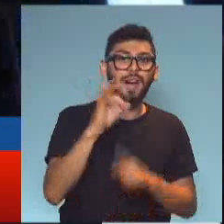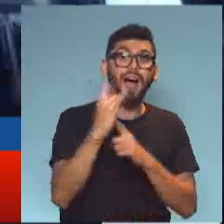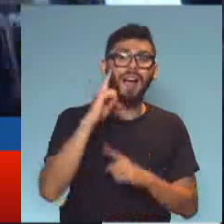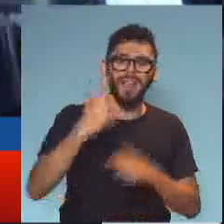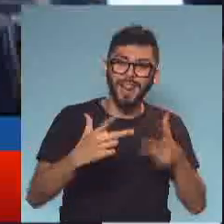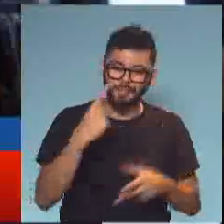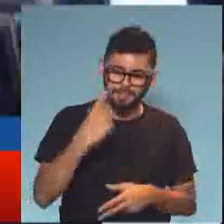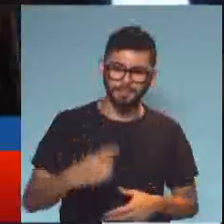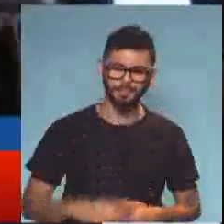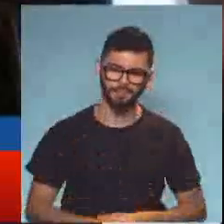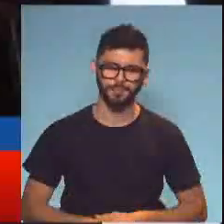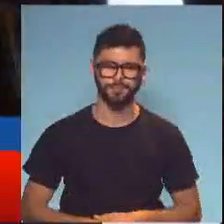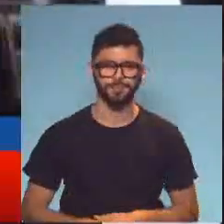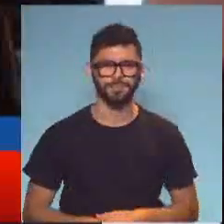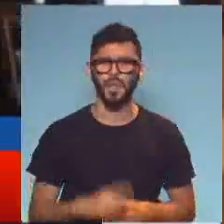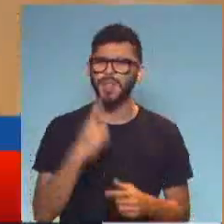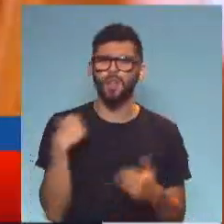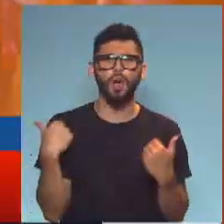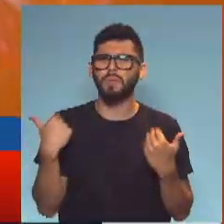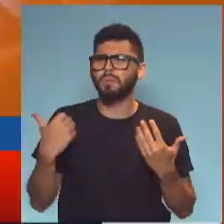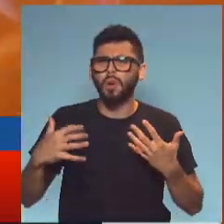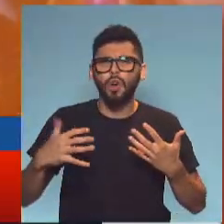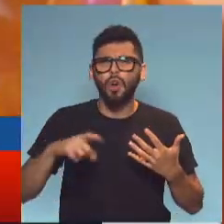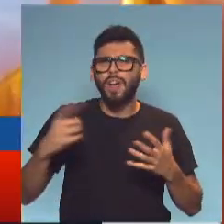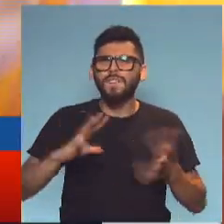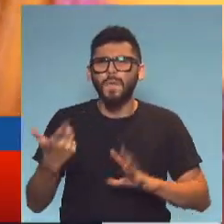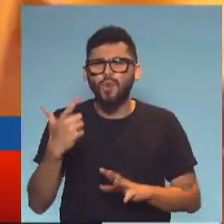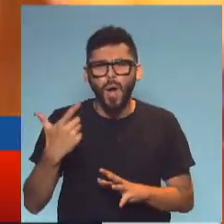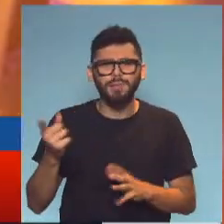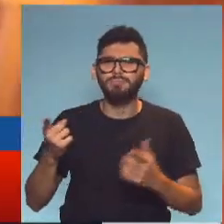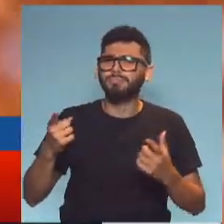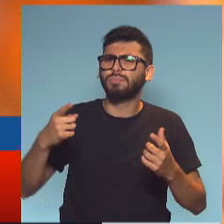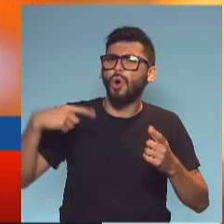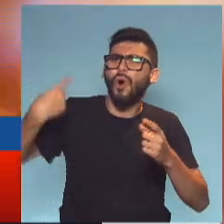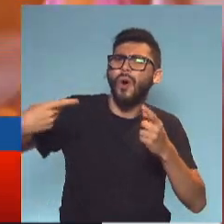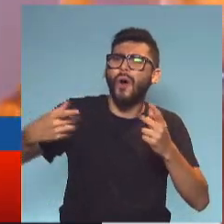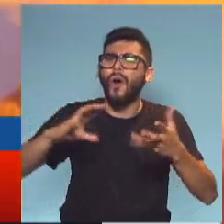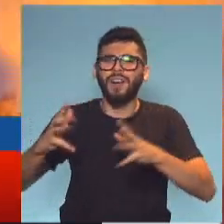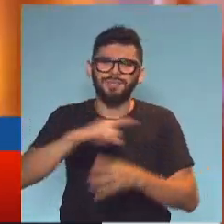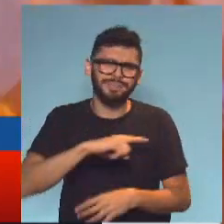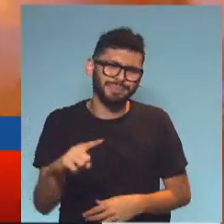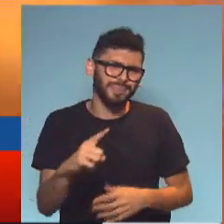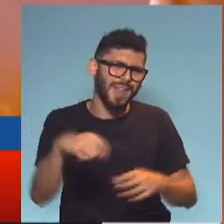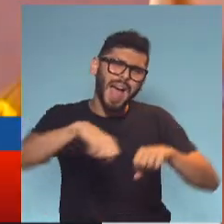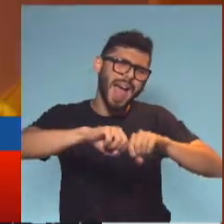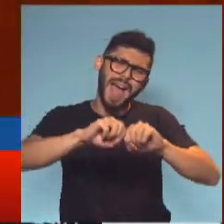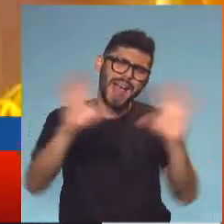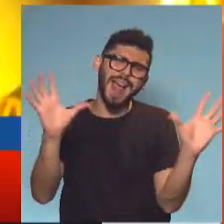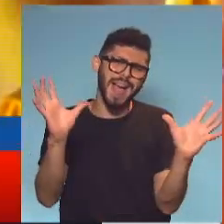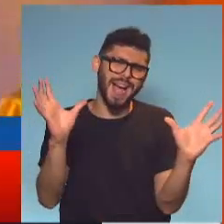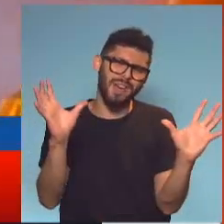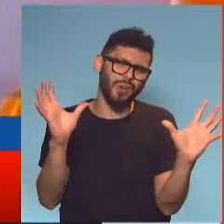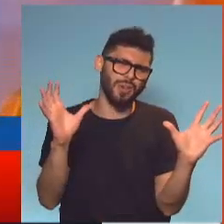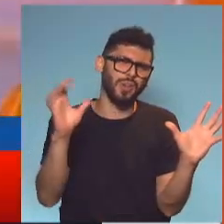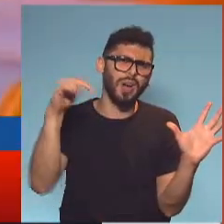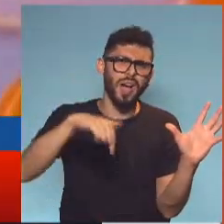Es que no hay posibilidades, es que no tienen nuevos cuadros. Ha quedado clarísimo que aquí hay cualquier cantidad